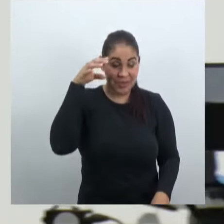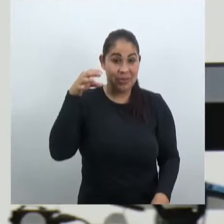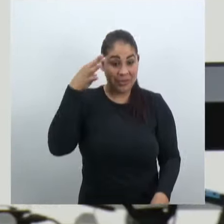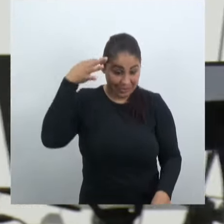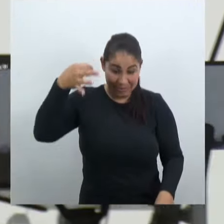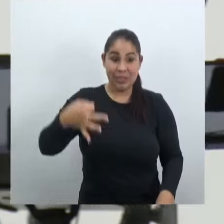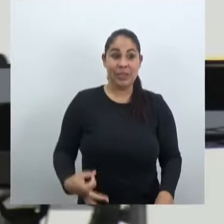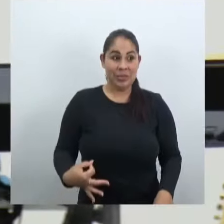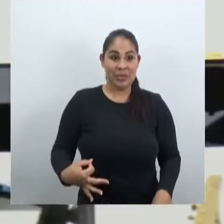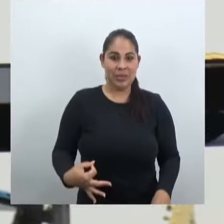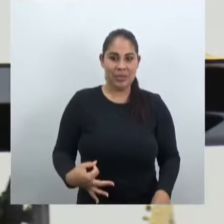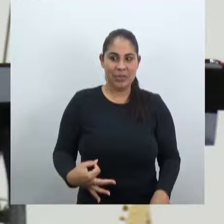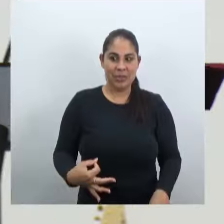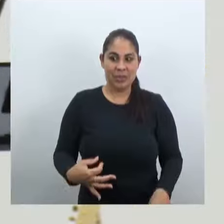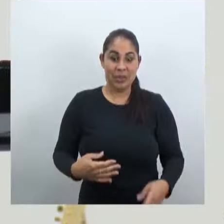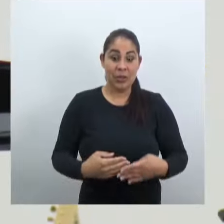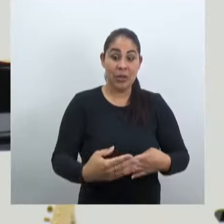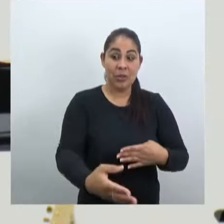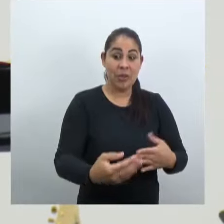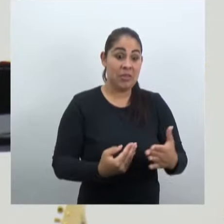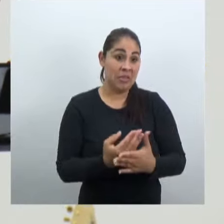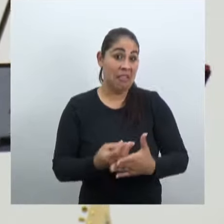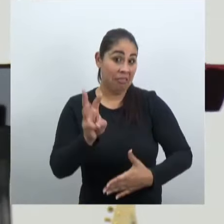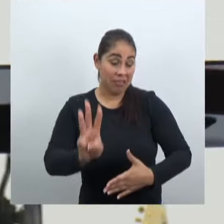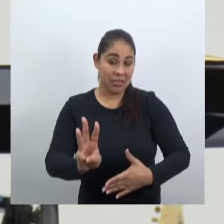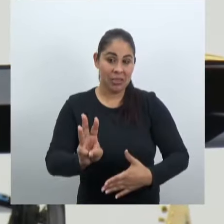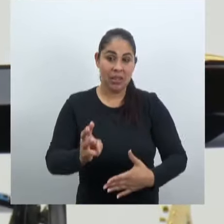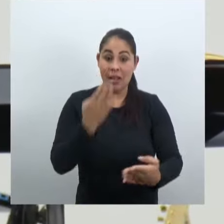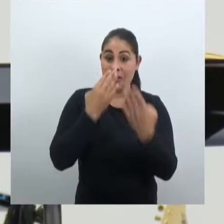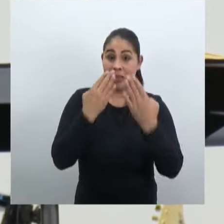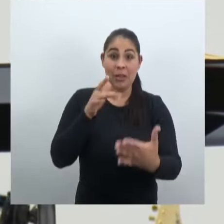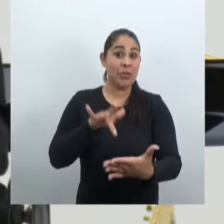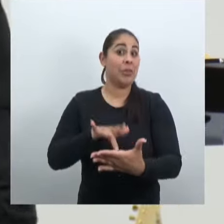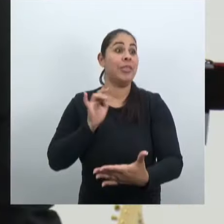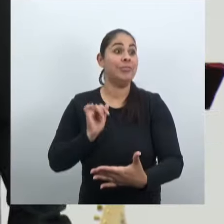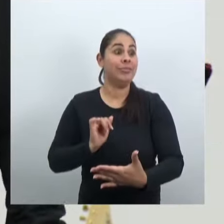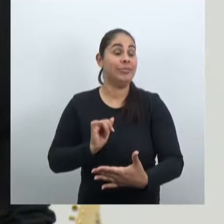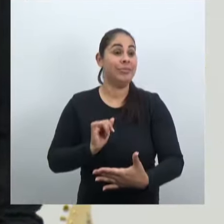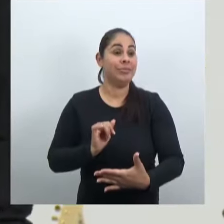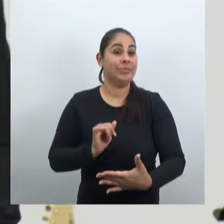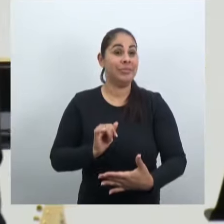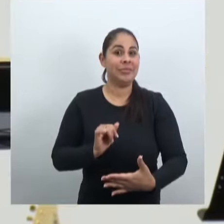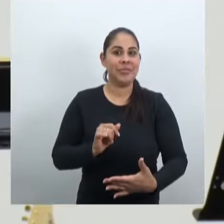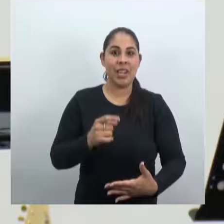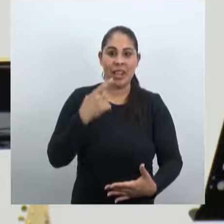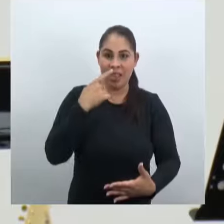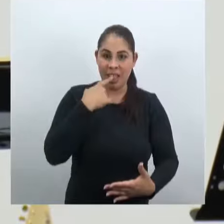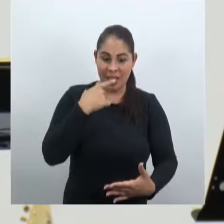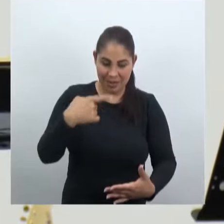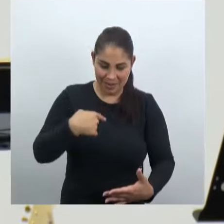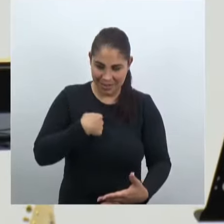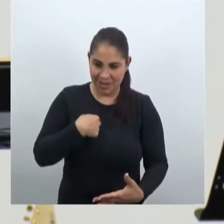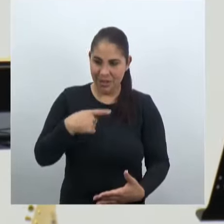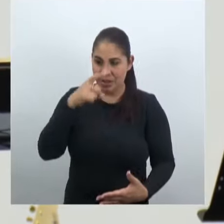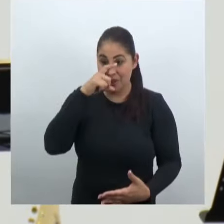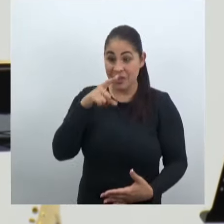Y lo invitaron a los 3-4 días, lo invitaron a una entrevista. Y él me dice, y me acordé de usted,